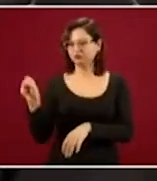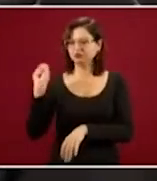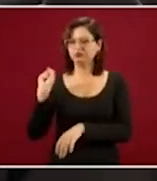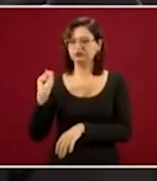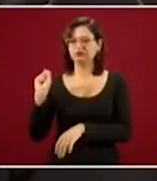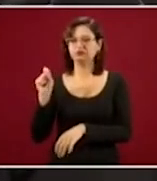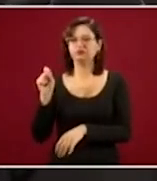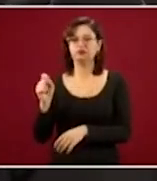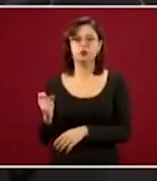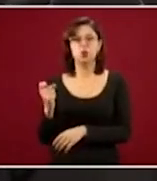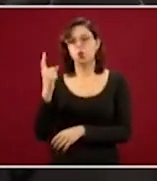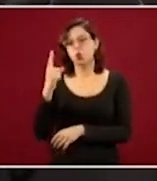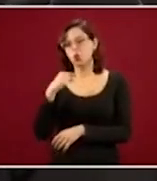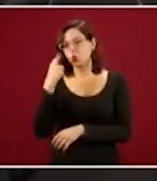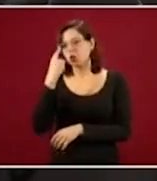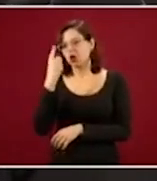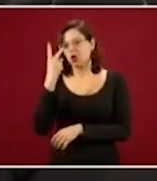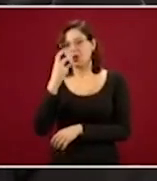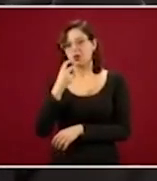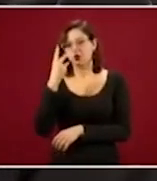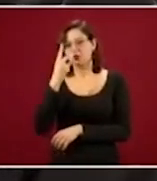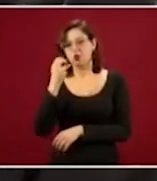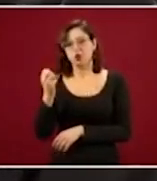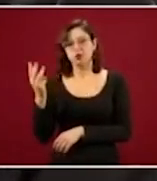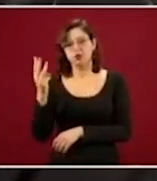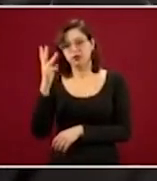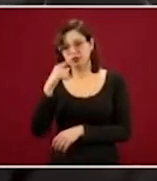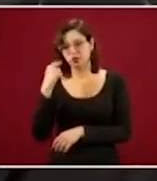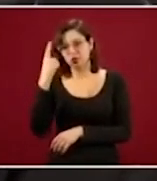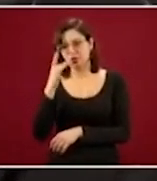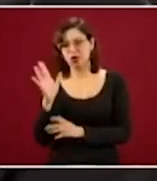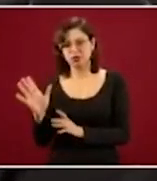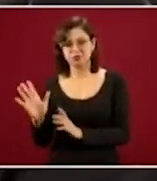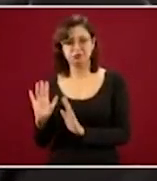lo puede hacer en una hora, dos horas, tres horas,